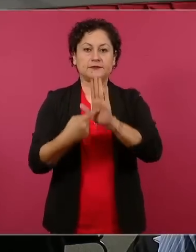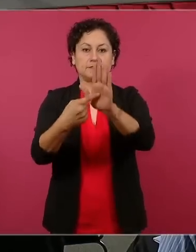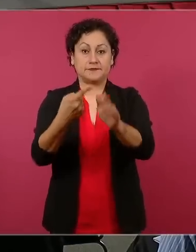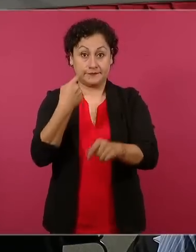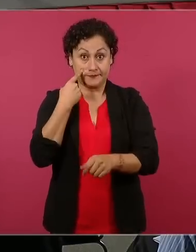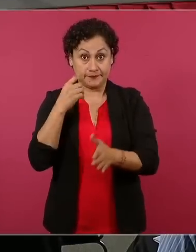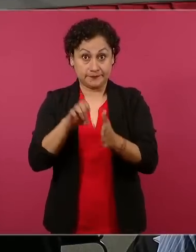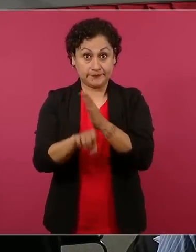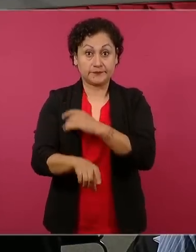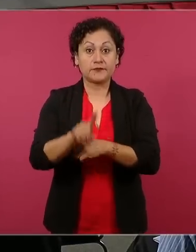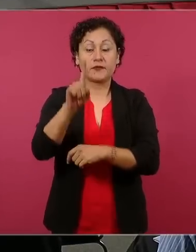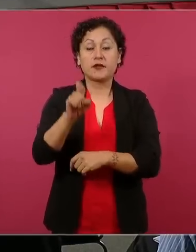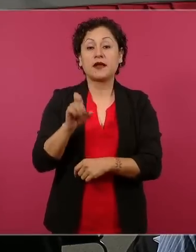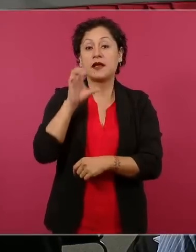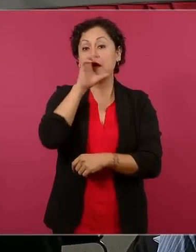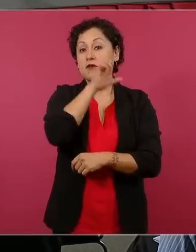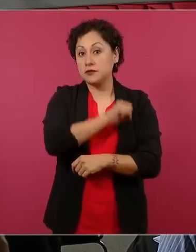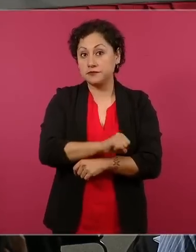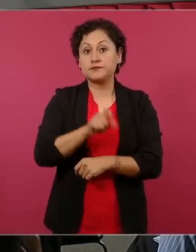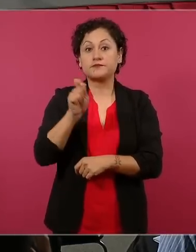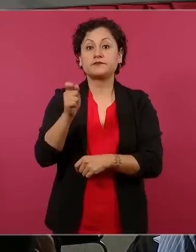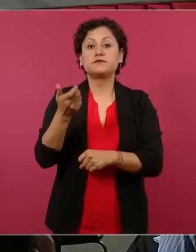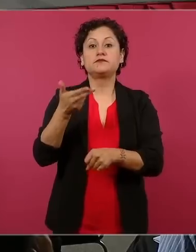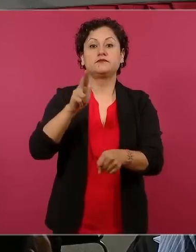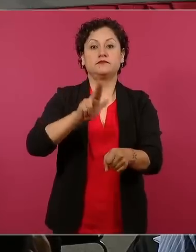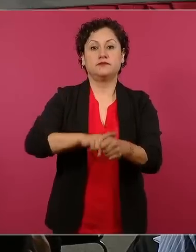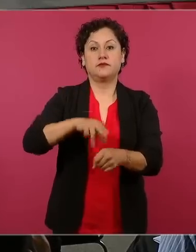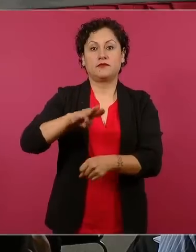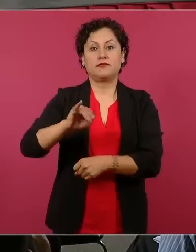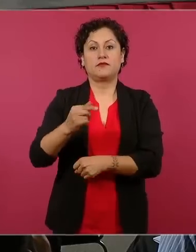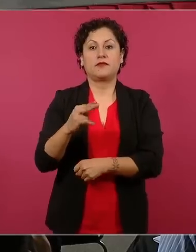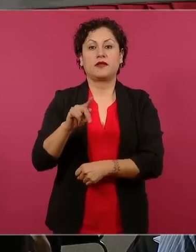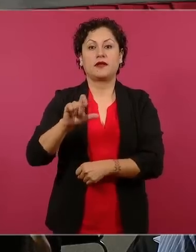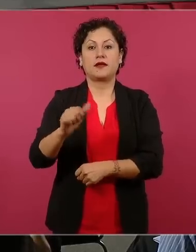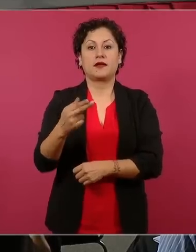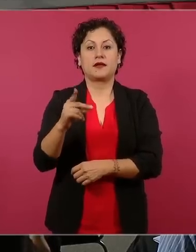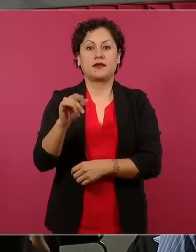la construcción del Hospital de Especialidades Miguel Hidalgo, un hospital